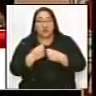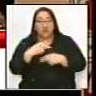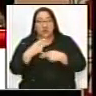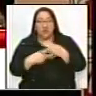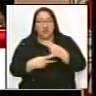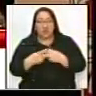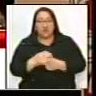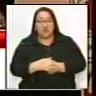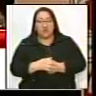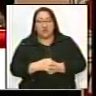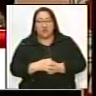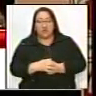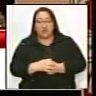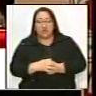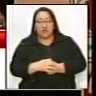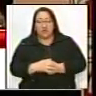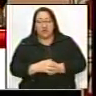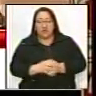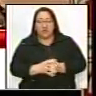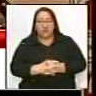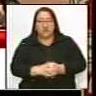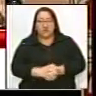Vía Periodistas de Lima Ate.